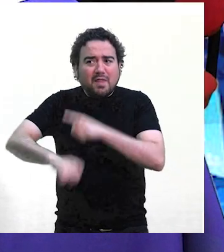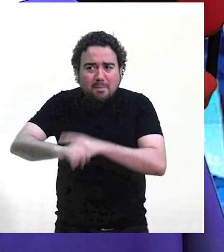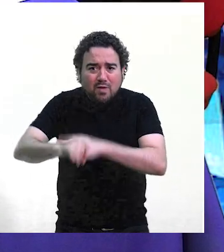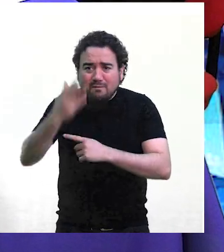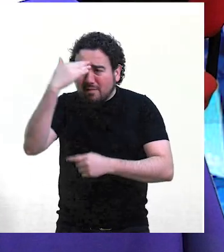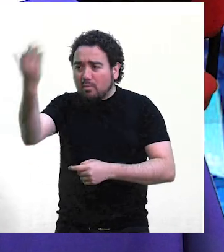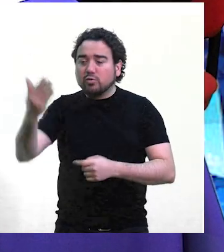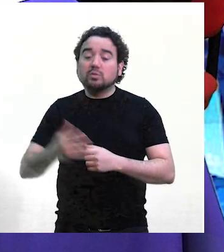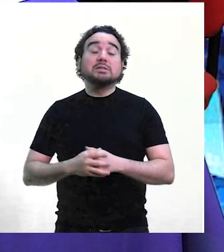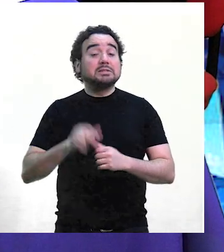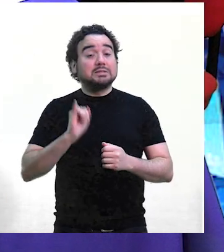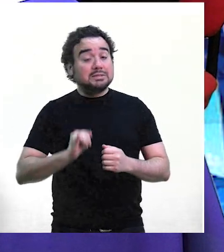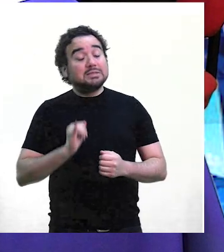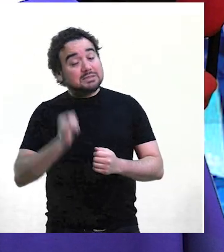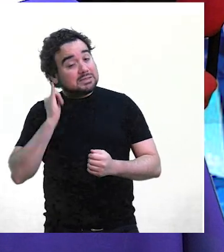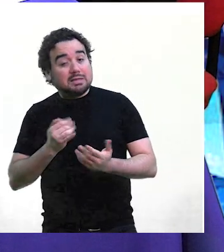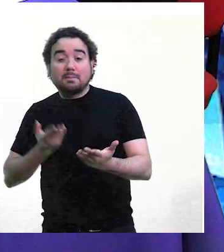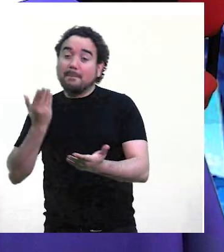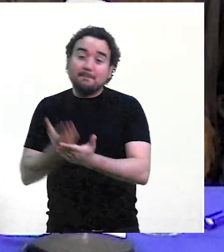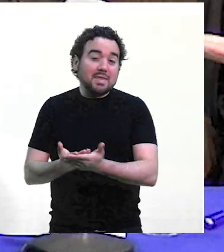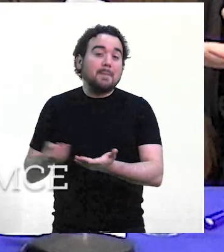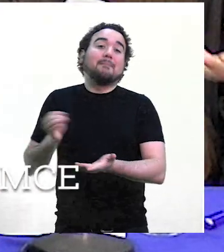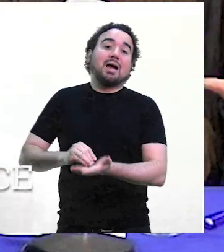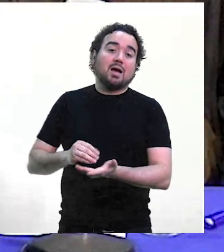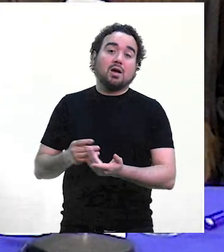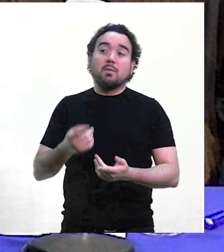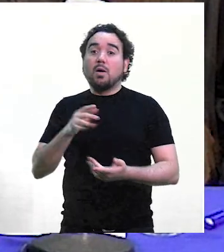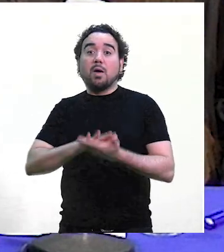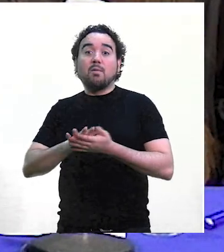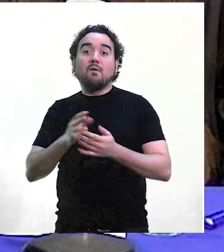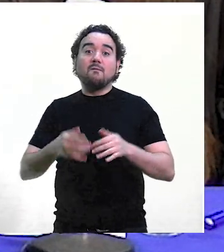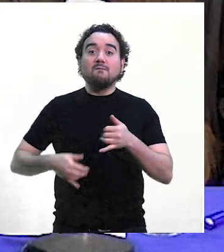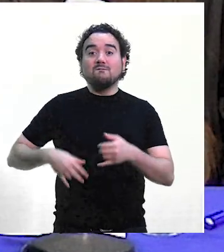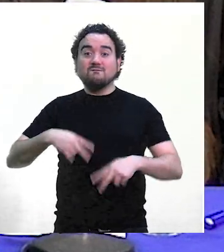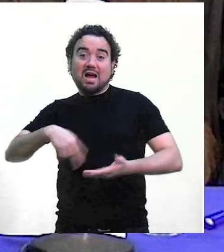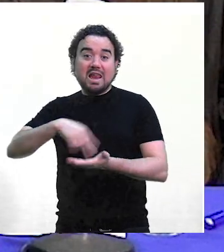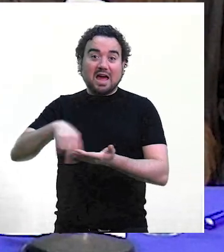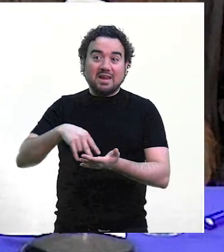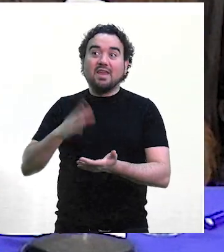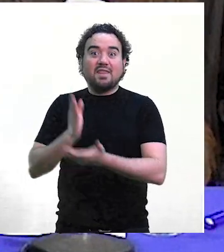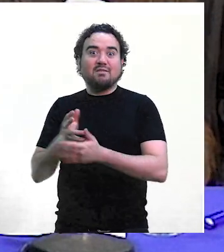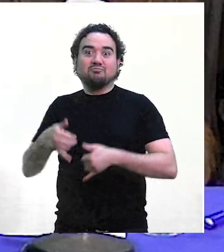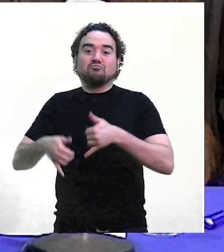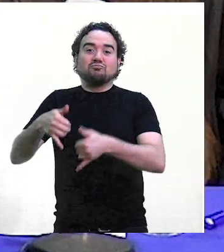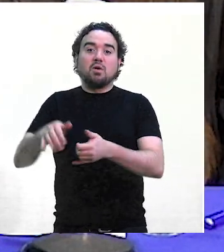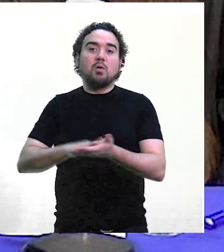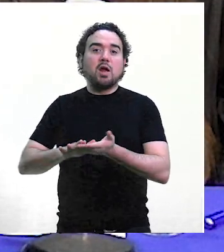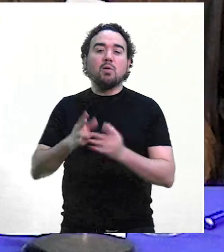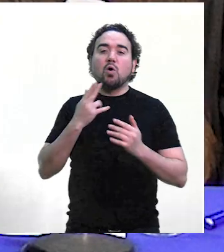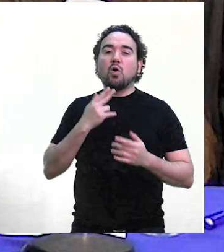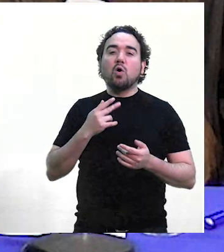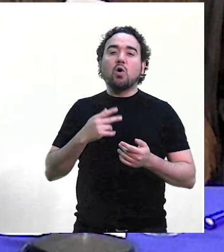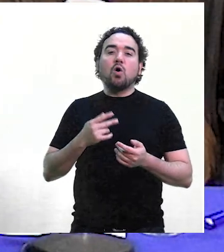profesionales. Exacto. Es heavy. Como... Es que siempre se nos exige más. Claro. O sea, las Eso, yo creo bailarinas que por tienen ahí que va. estar con tacos. O por ejemplo, ahora en el humor, cuando la chica de Guayo